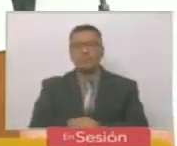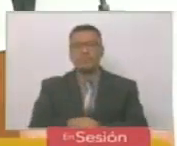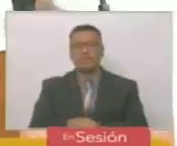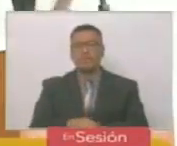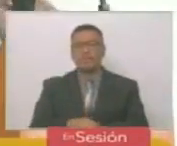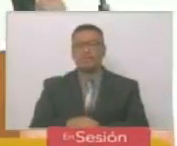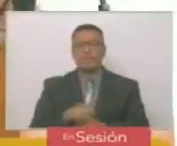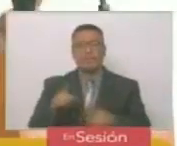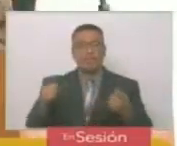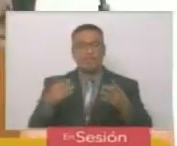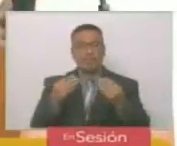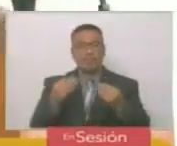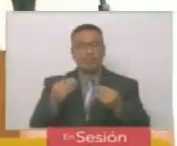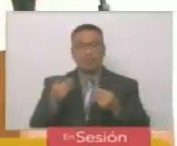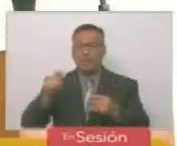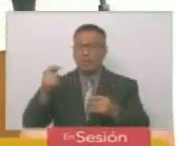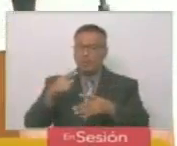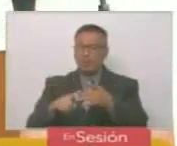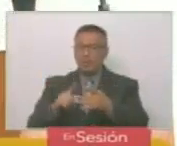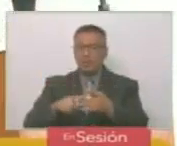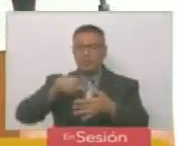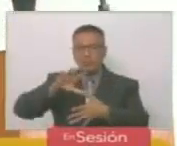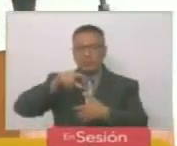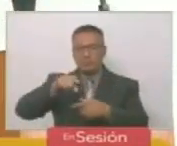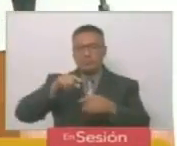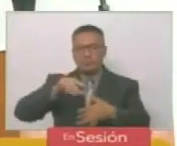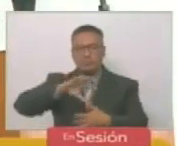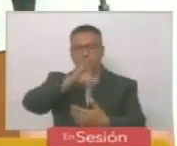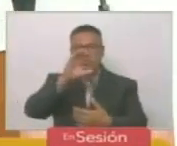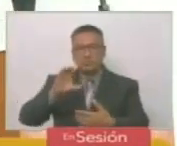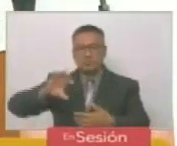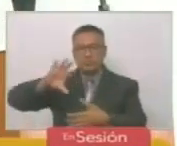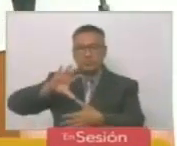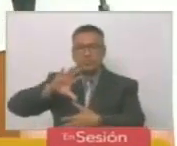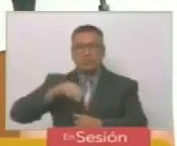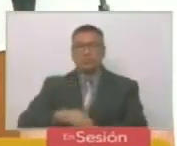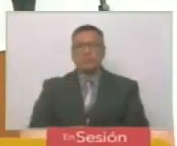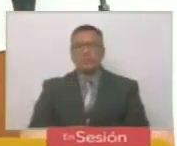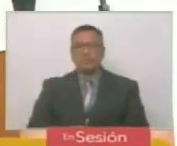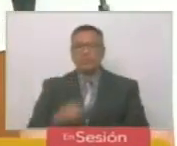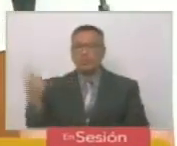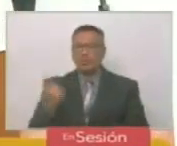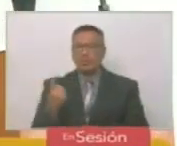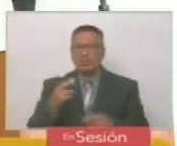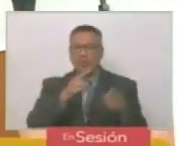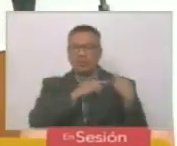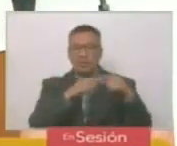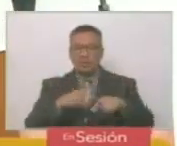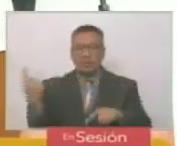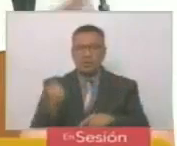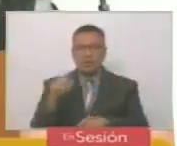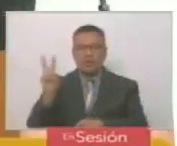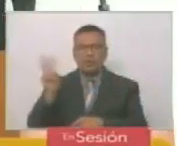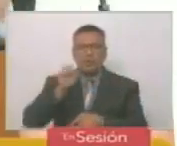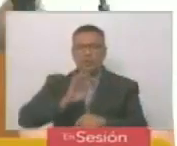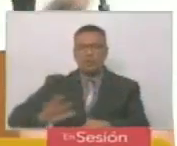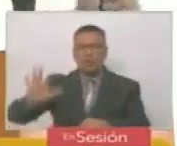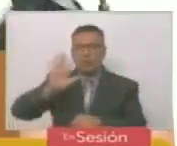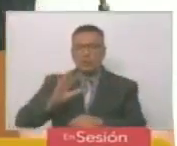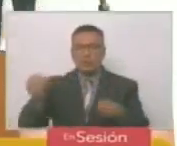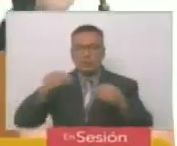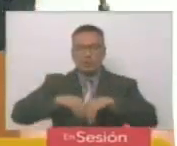Y habían más postulados por parte de América Latina y el Caribe. Y cuando llegó la delegación venezolana, por